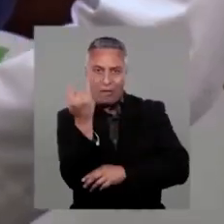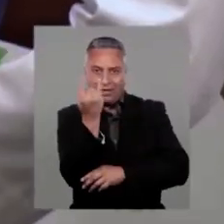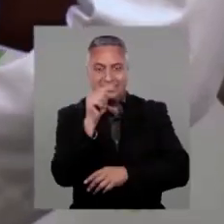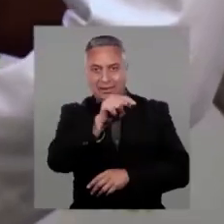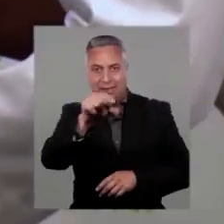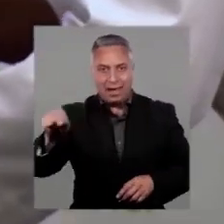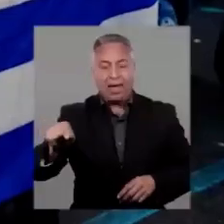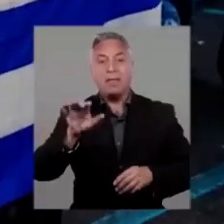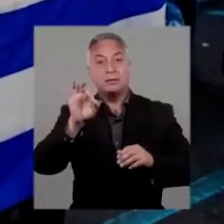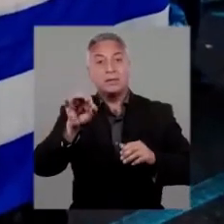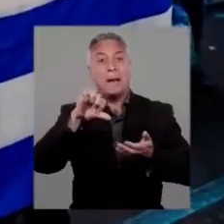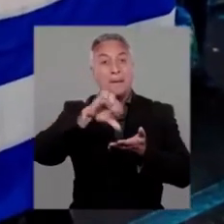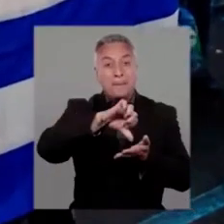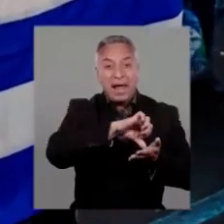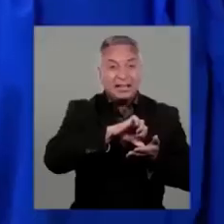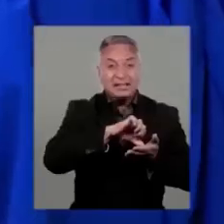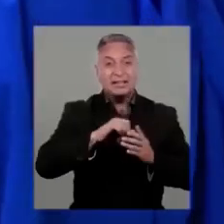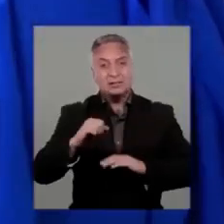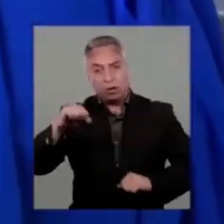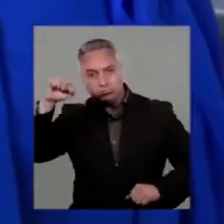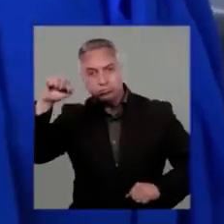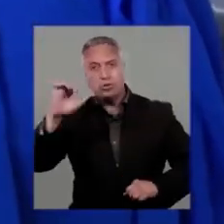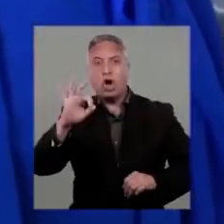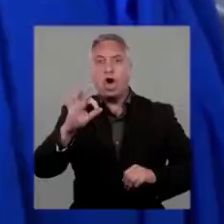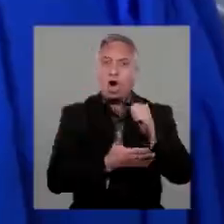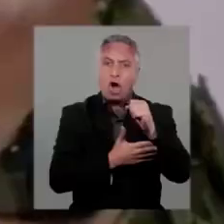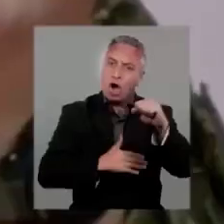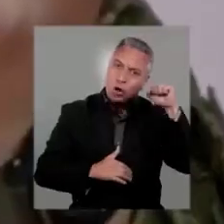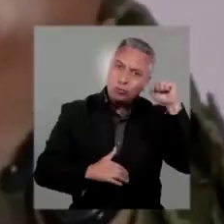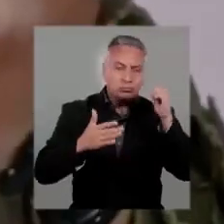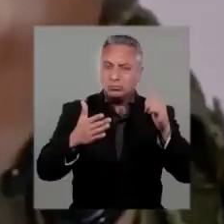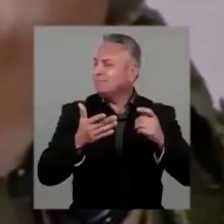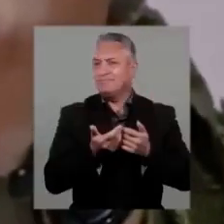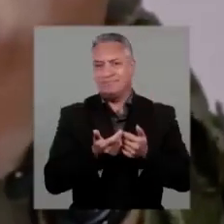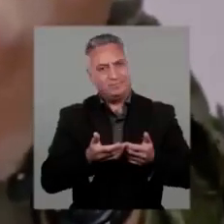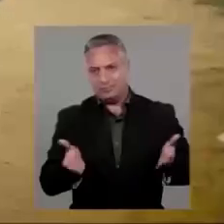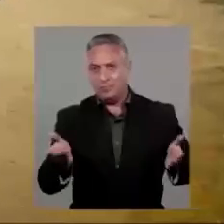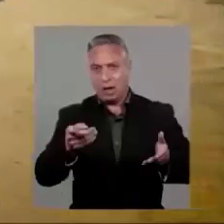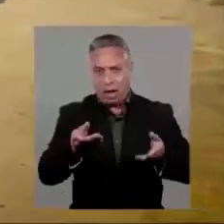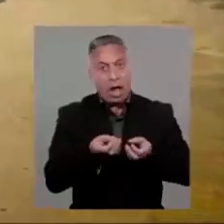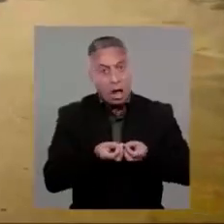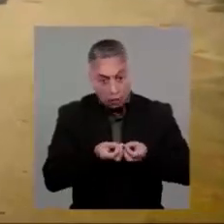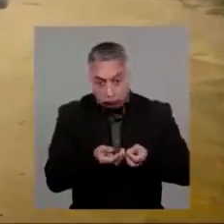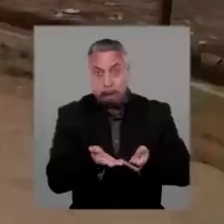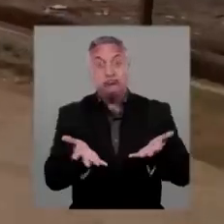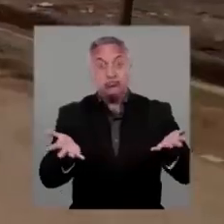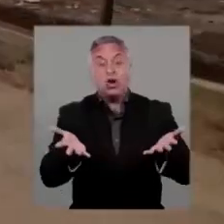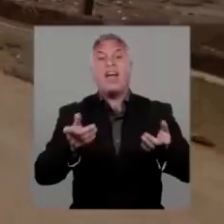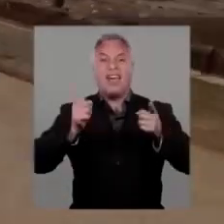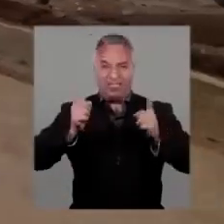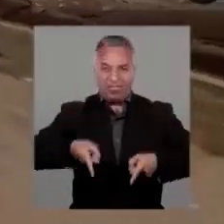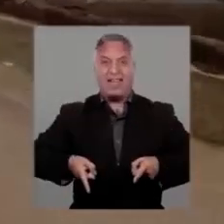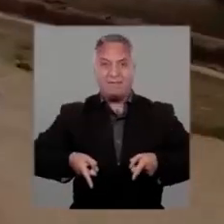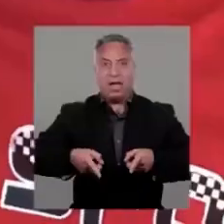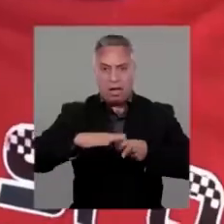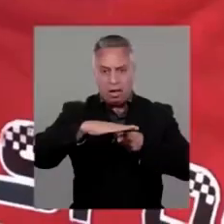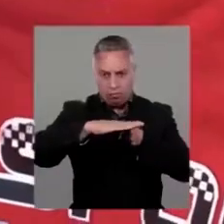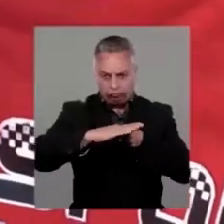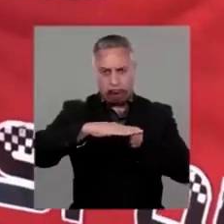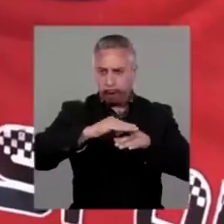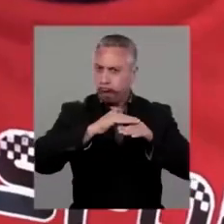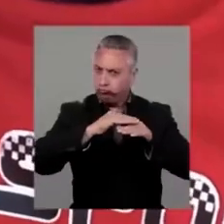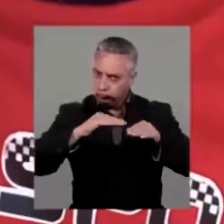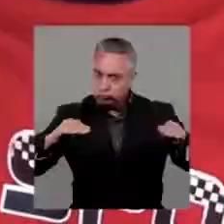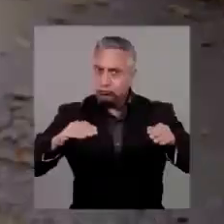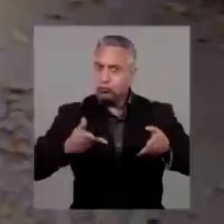en países capitalistas o comunistas, todas las vacunas aprobadas son efectivas. Por eso, su distribución debe ser equitativa y